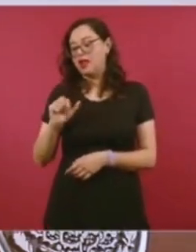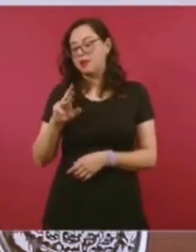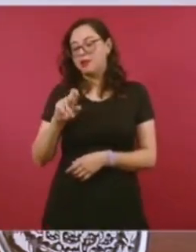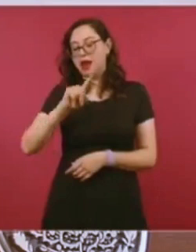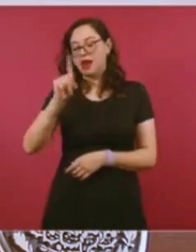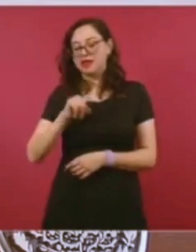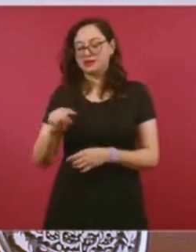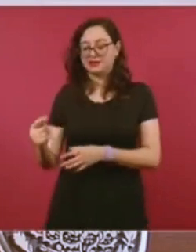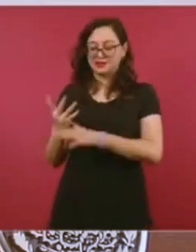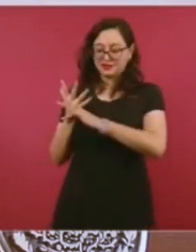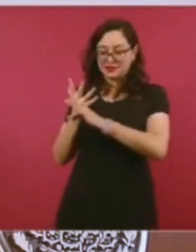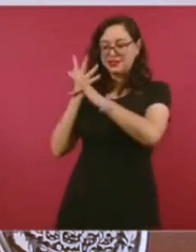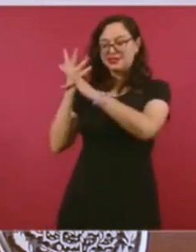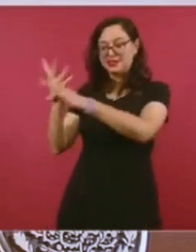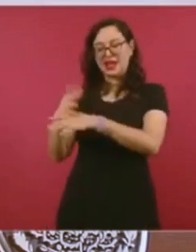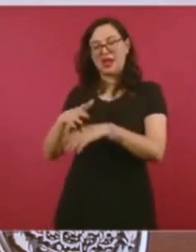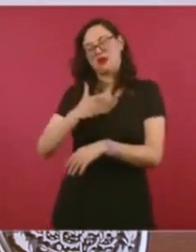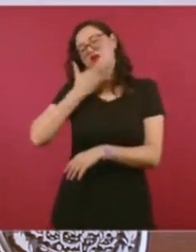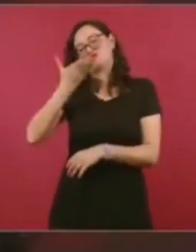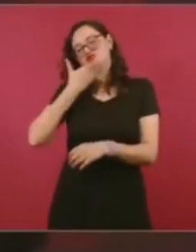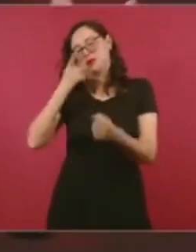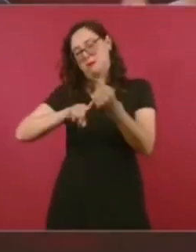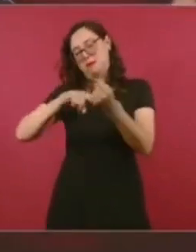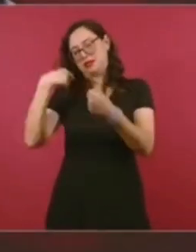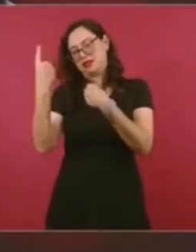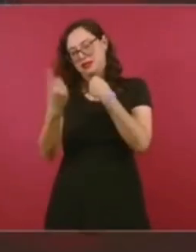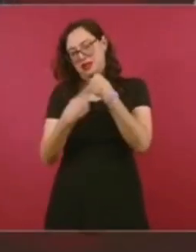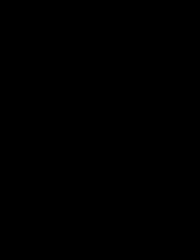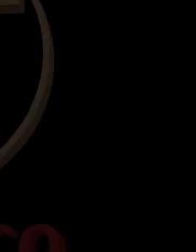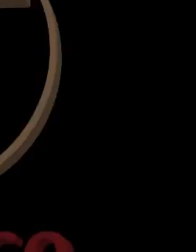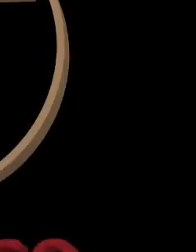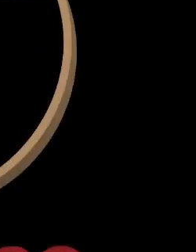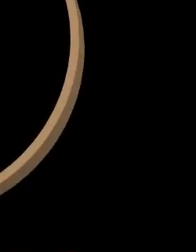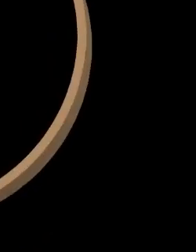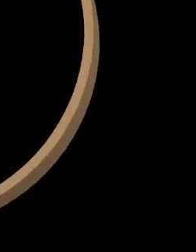próxima amigos y amigas de 4t México